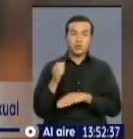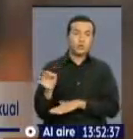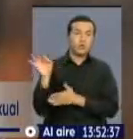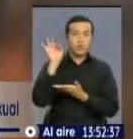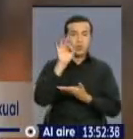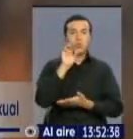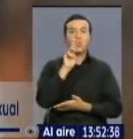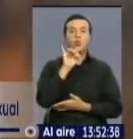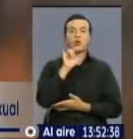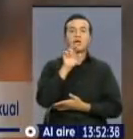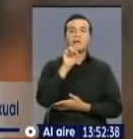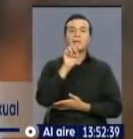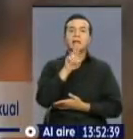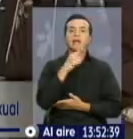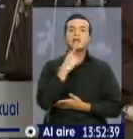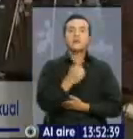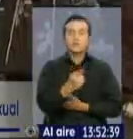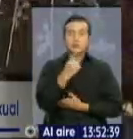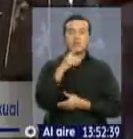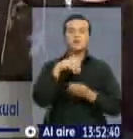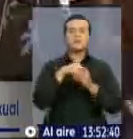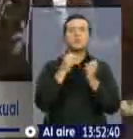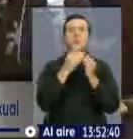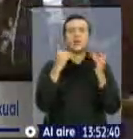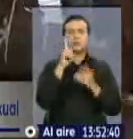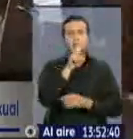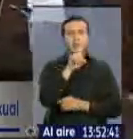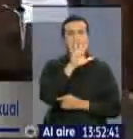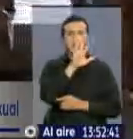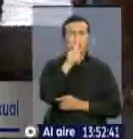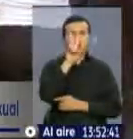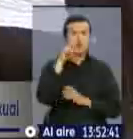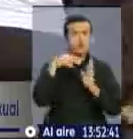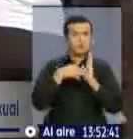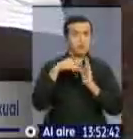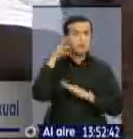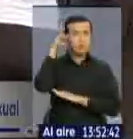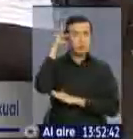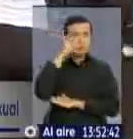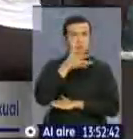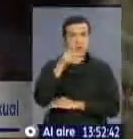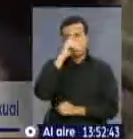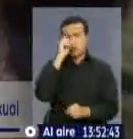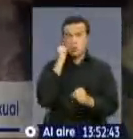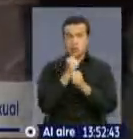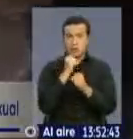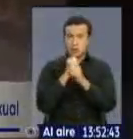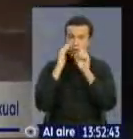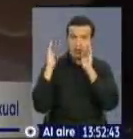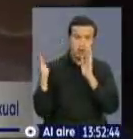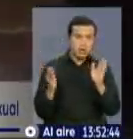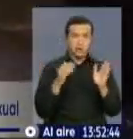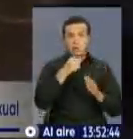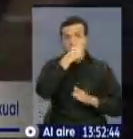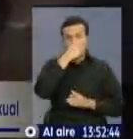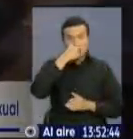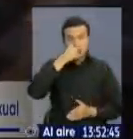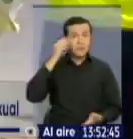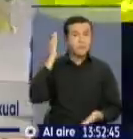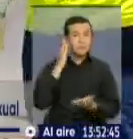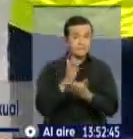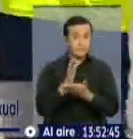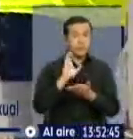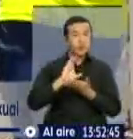Cruz, aseguró que el gremio, que agrupa a cerca de 152 mil maestros, trabaja además para erradicar el consumo de droga en